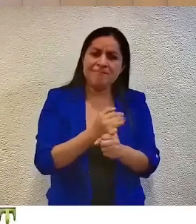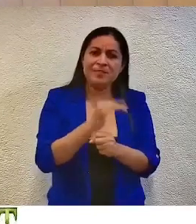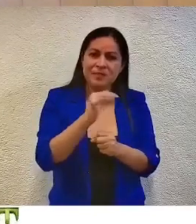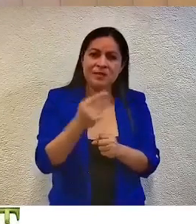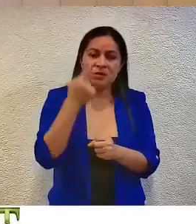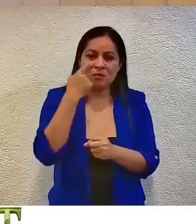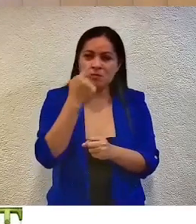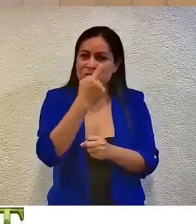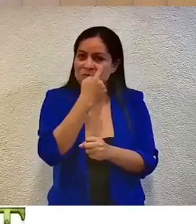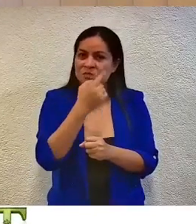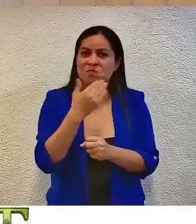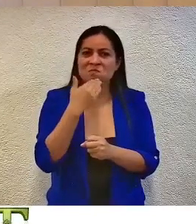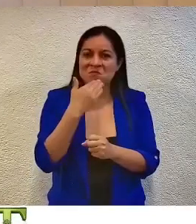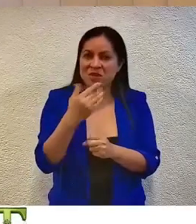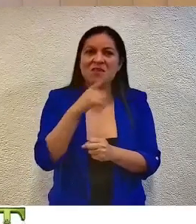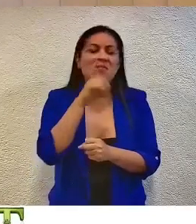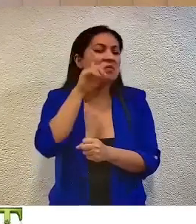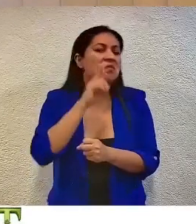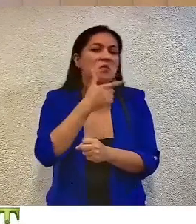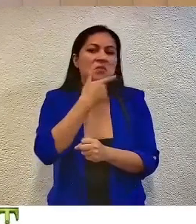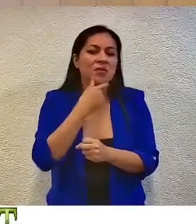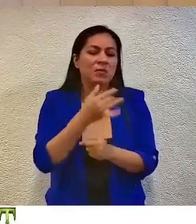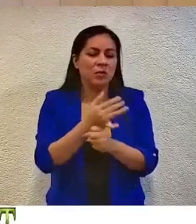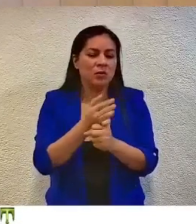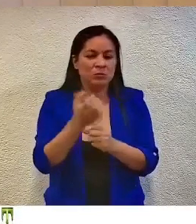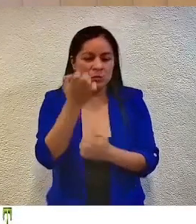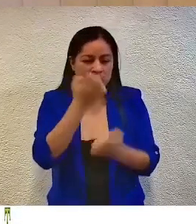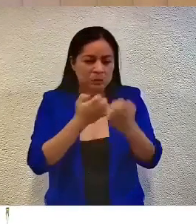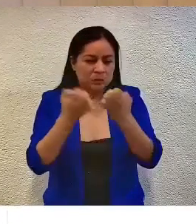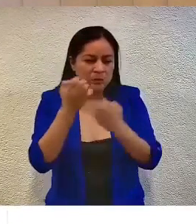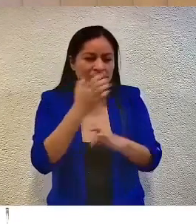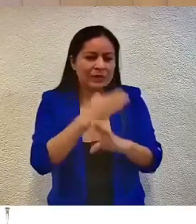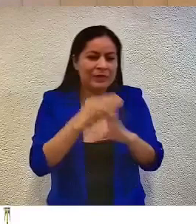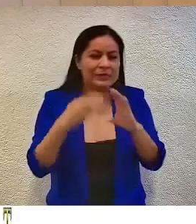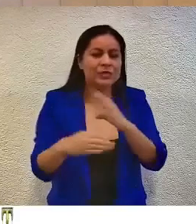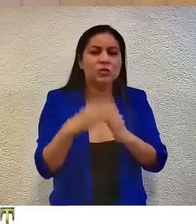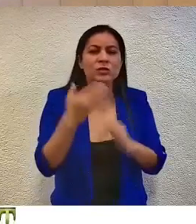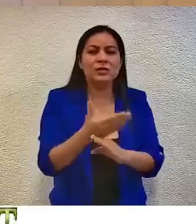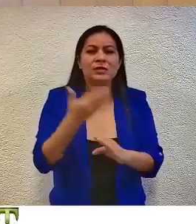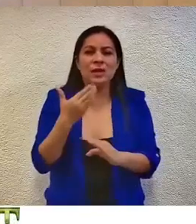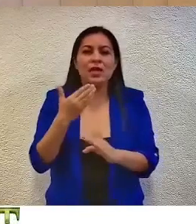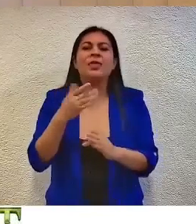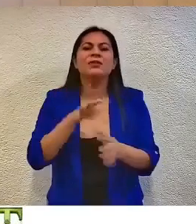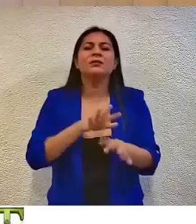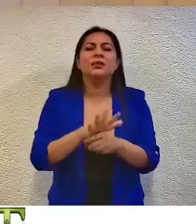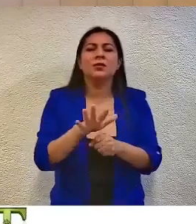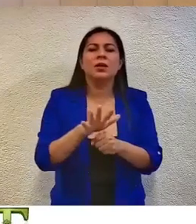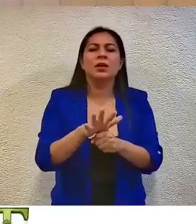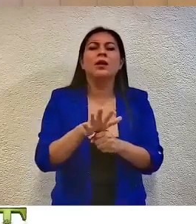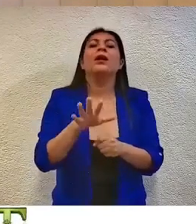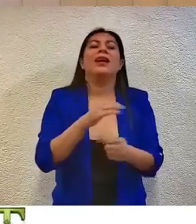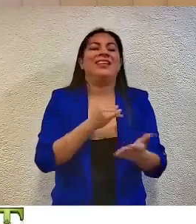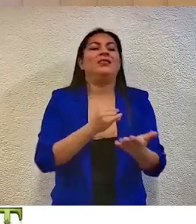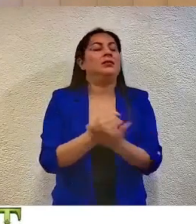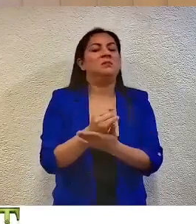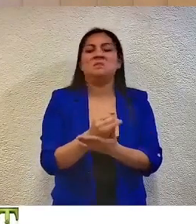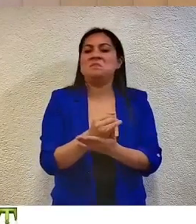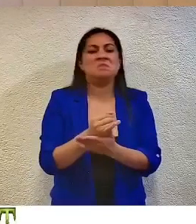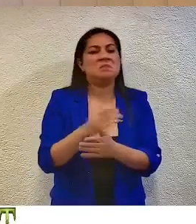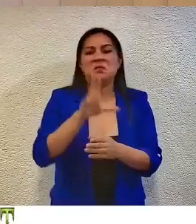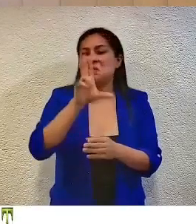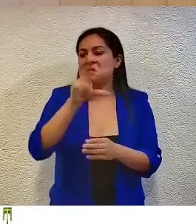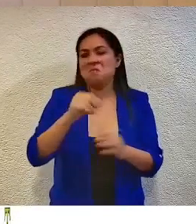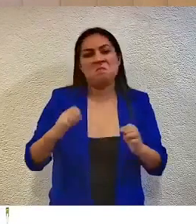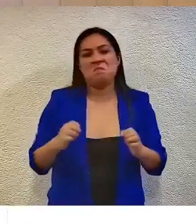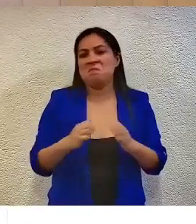de género, ya que efectuó una evaluación preliminar de los hechos denunciados a partir de la cual determinó que no se advertía un riesgo en